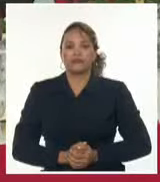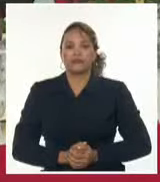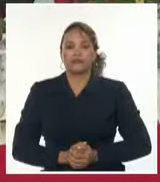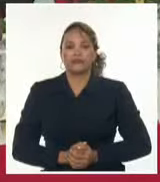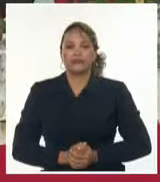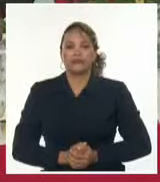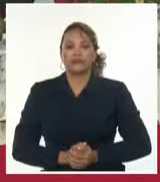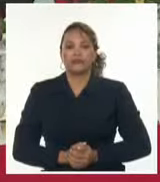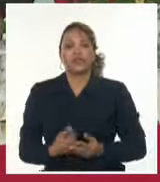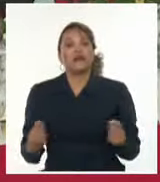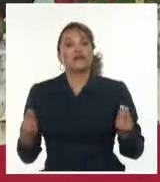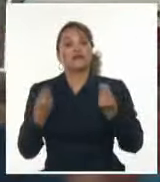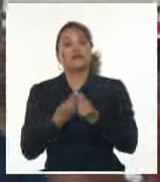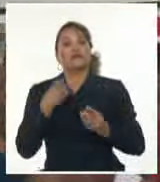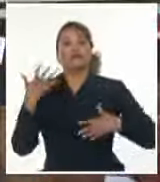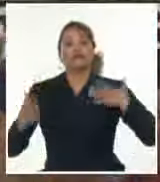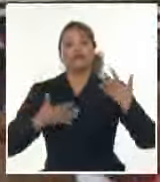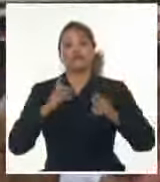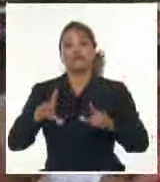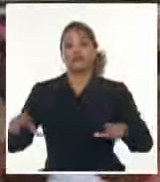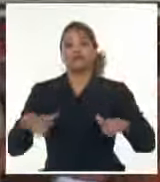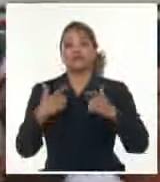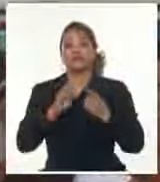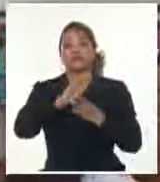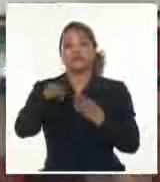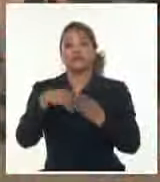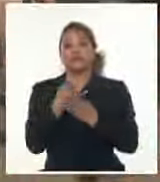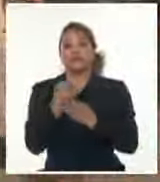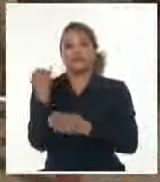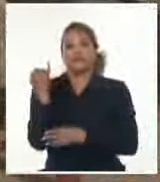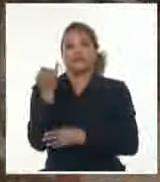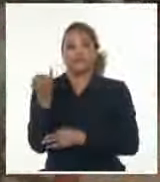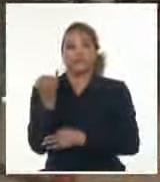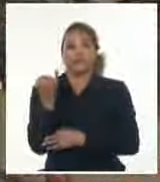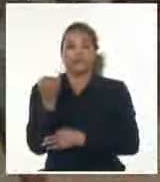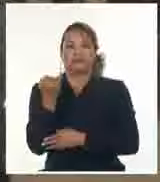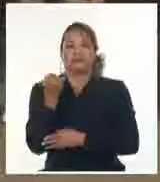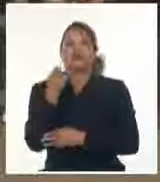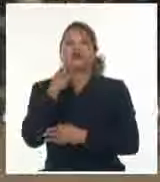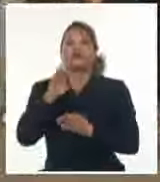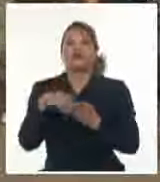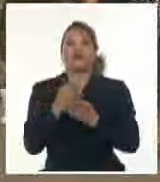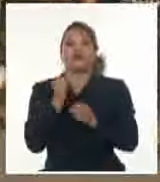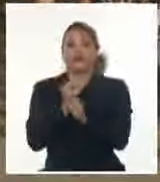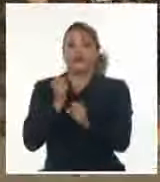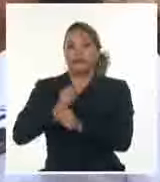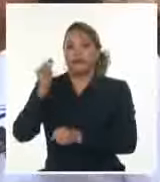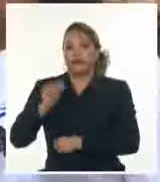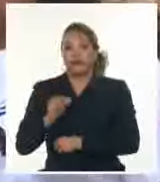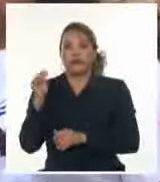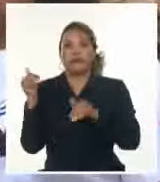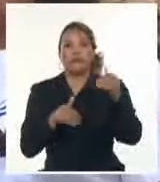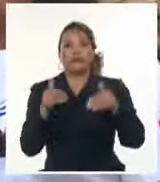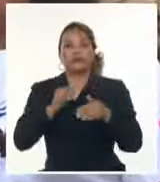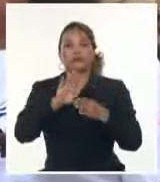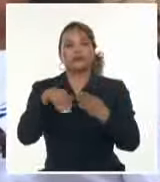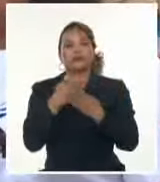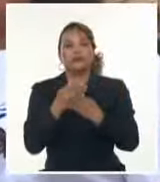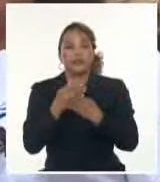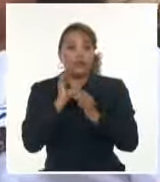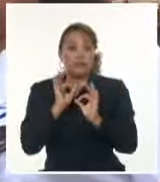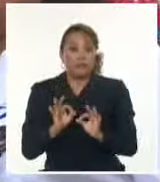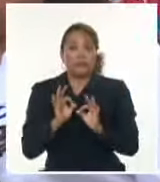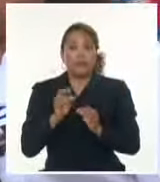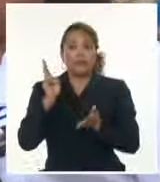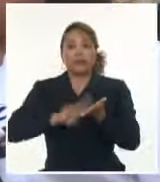para celebrar el acto central por el Día del Proletariado Mundial. Presidieron la jornada por el Día Internacional de los Trabajadores la